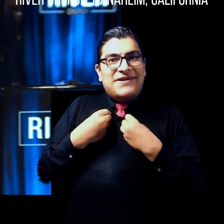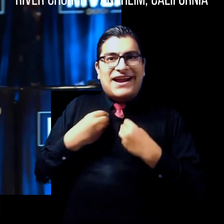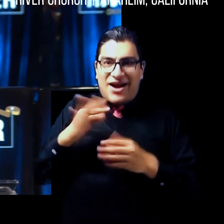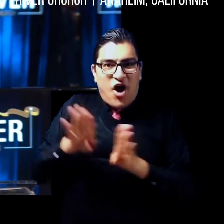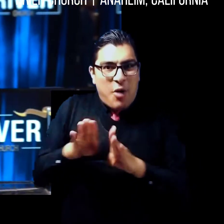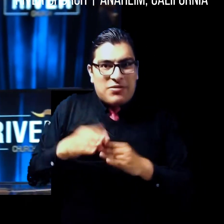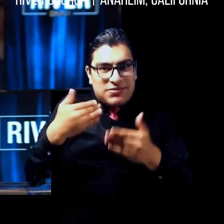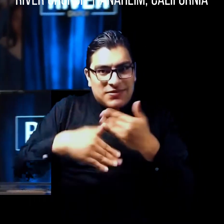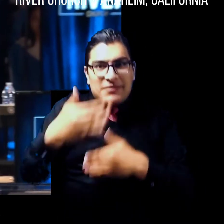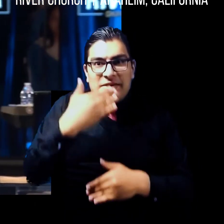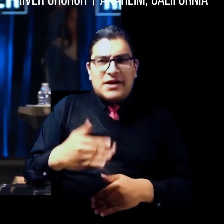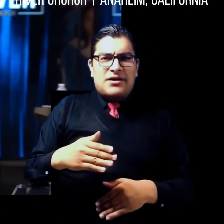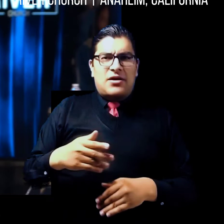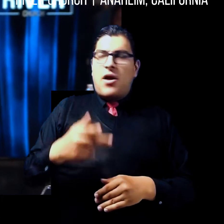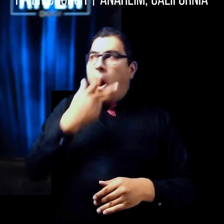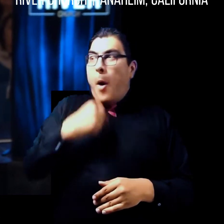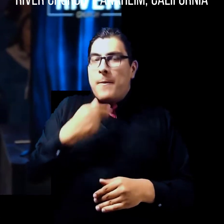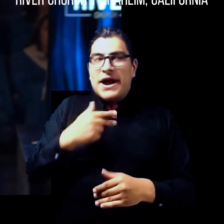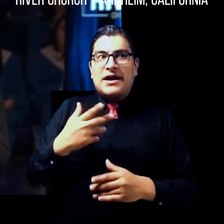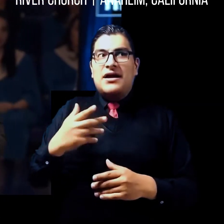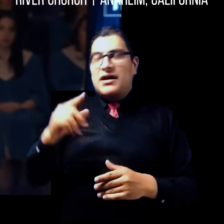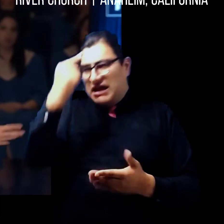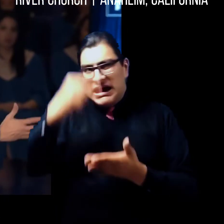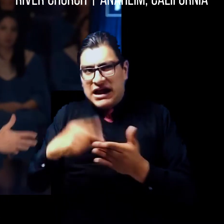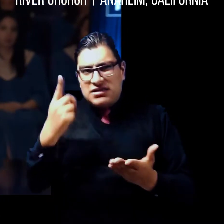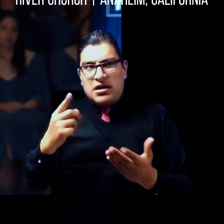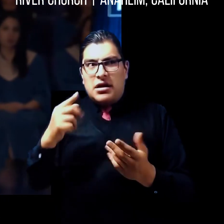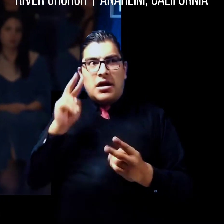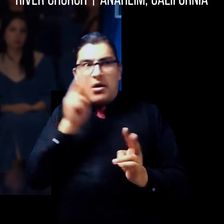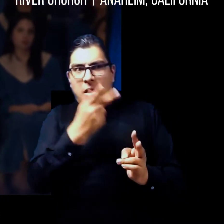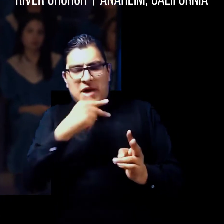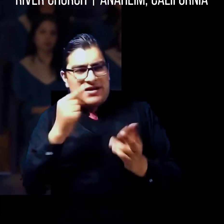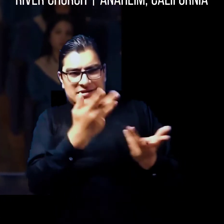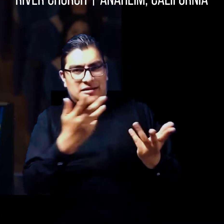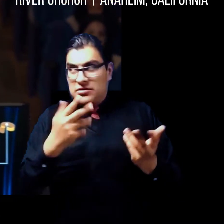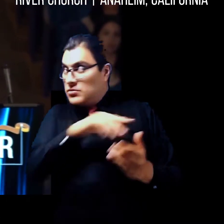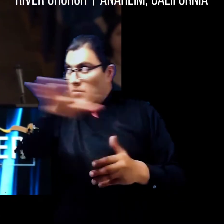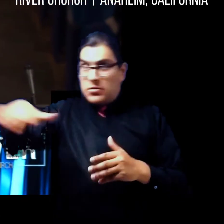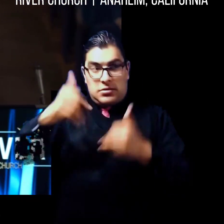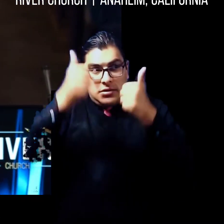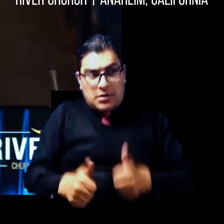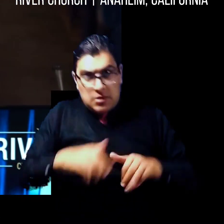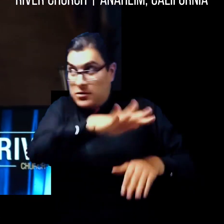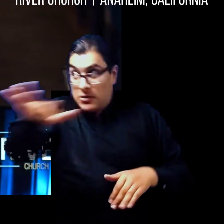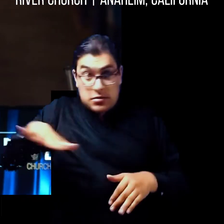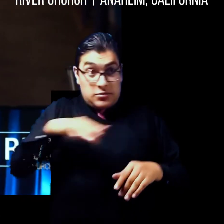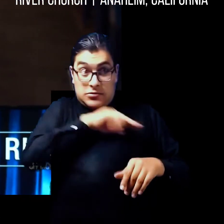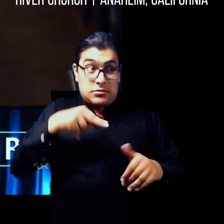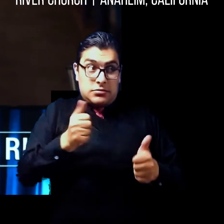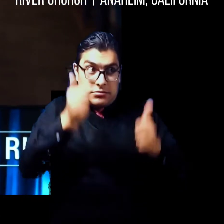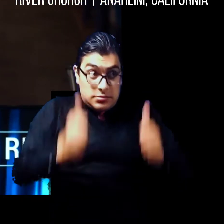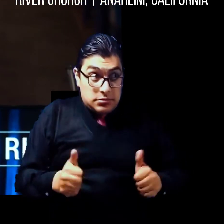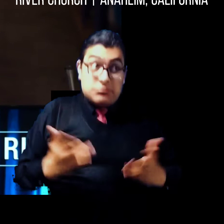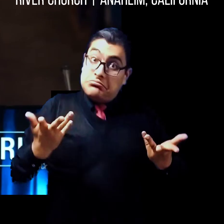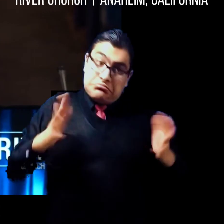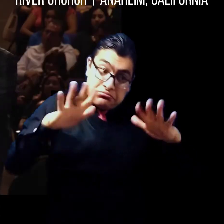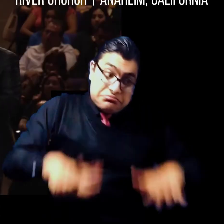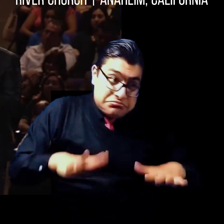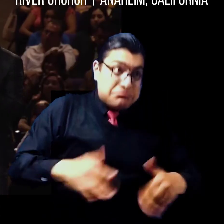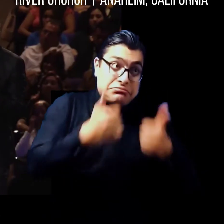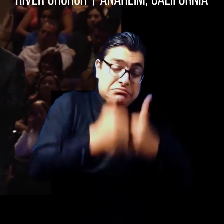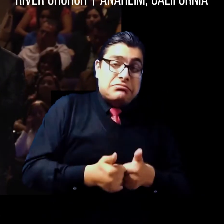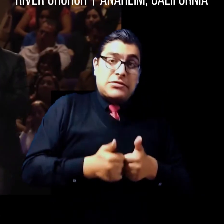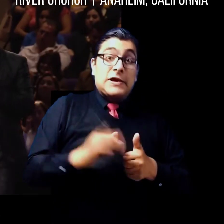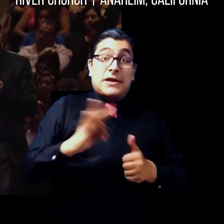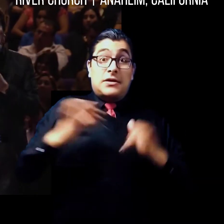dice, yo quería escaparme, pero ante Pablo y Silas que dice que todos estamos aquí. Lo más probable